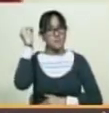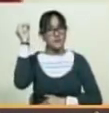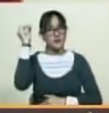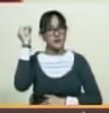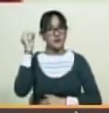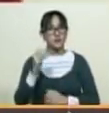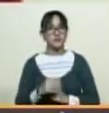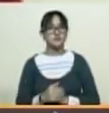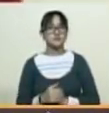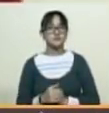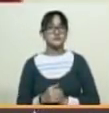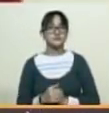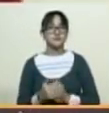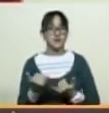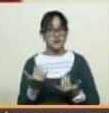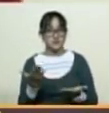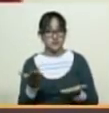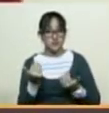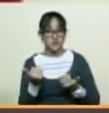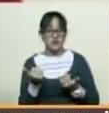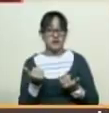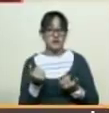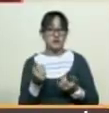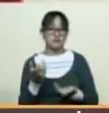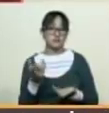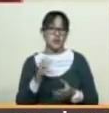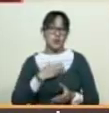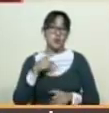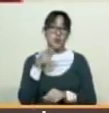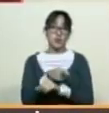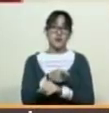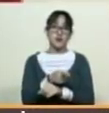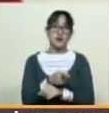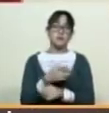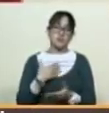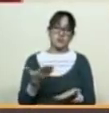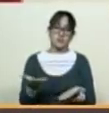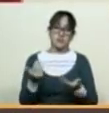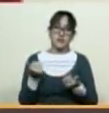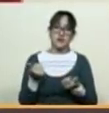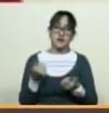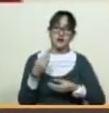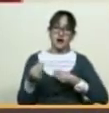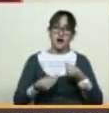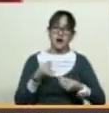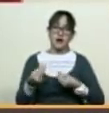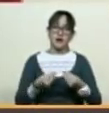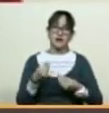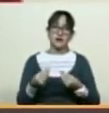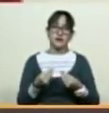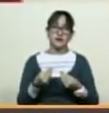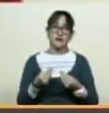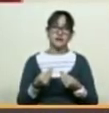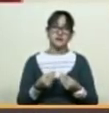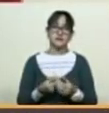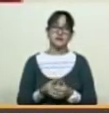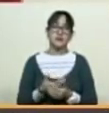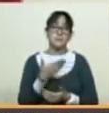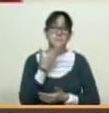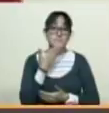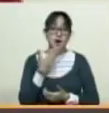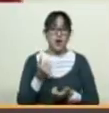se los vamos a solicitar, el Consejo no los puede obligar, pero les vamos a solicitar que lo haga, y que porque esa es la